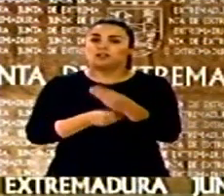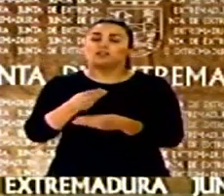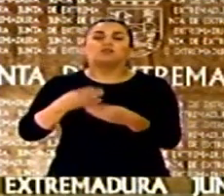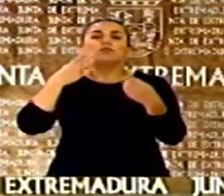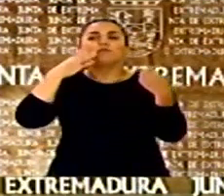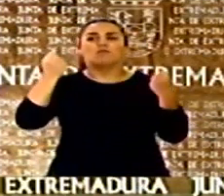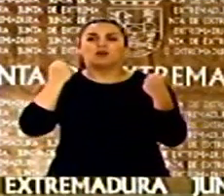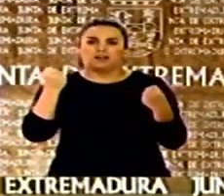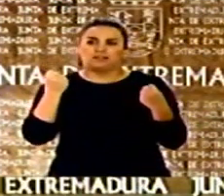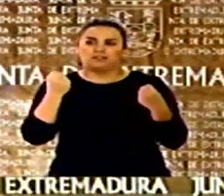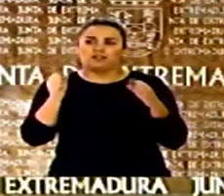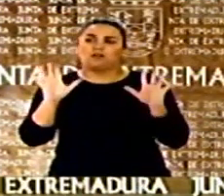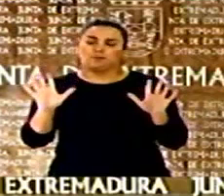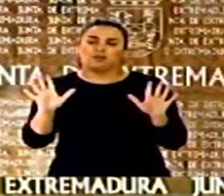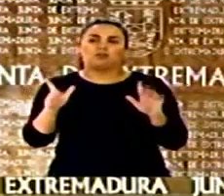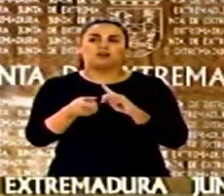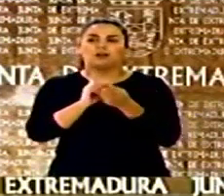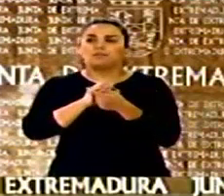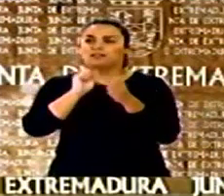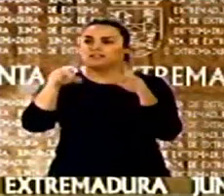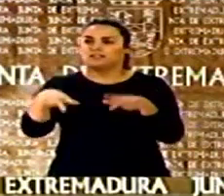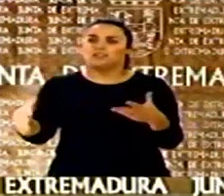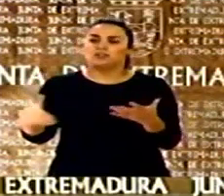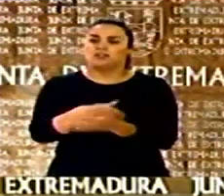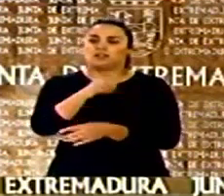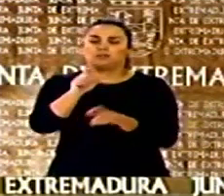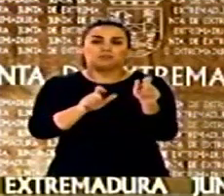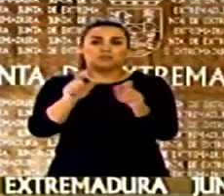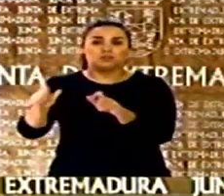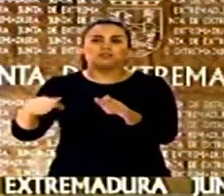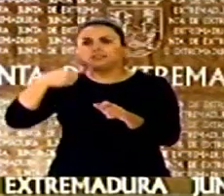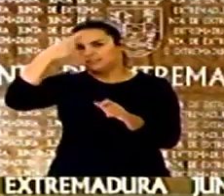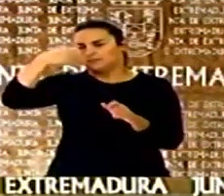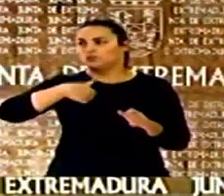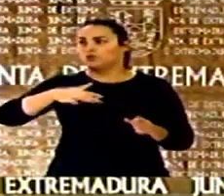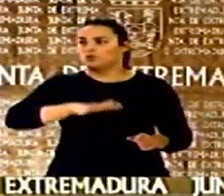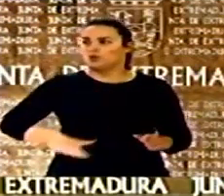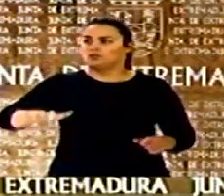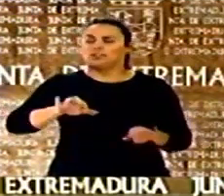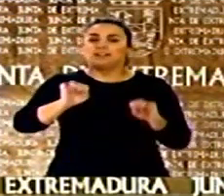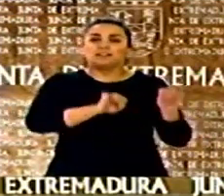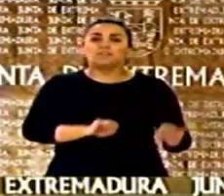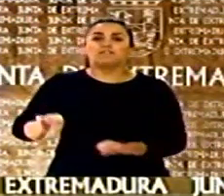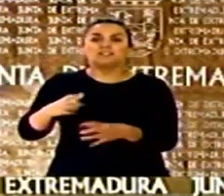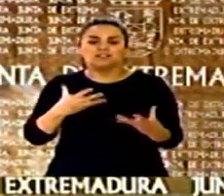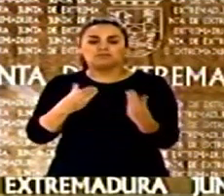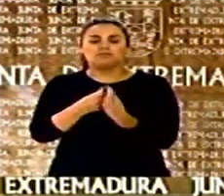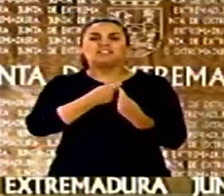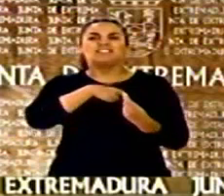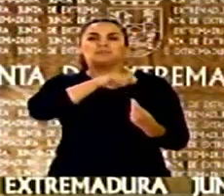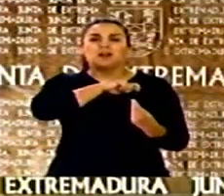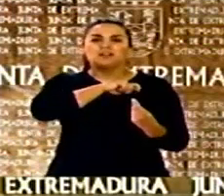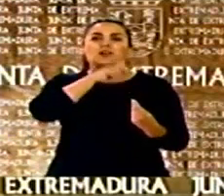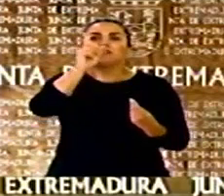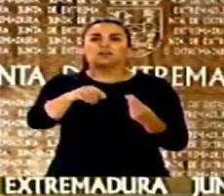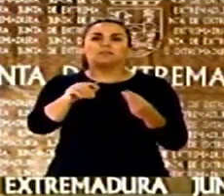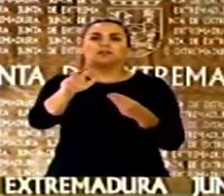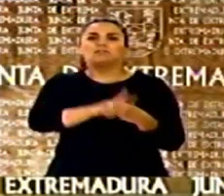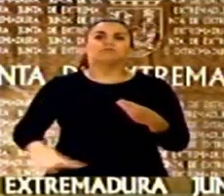tozudos. Estamos mejor de lo que estábamos hace 4 años porque estamos en el camino adecuado. Y hay que seguir por ese camino porque es el camino acertado, ¿no?